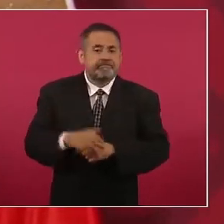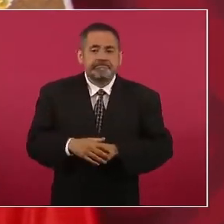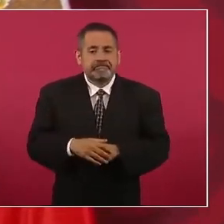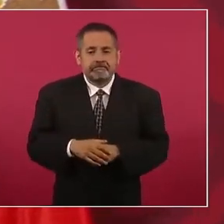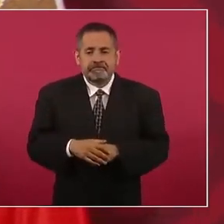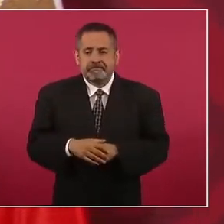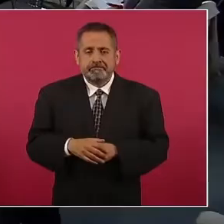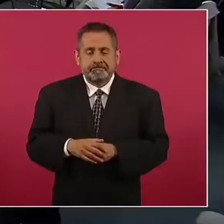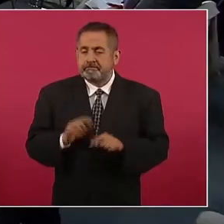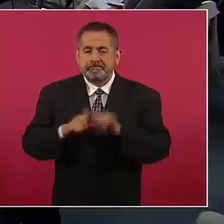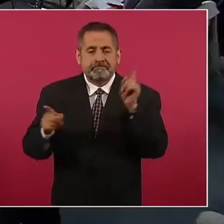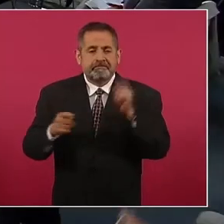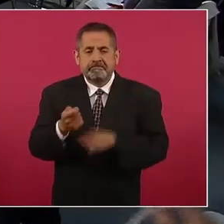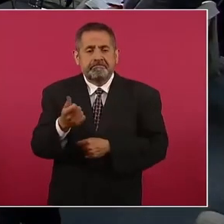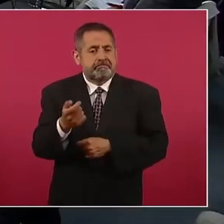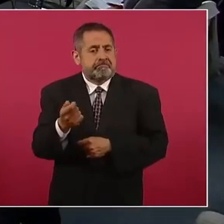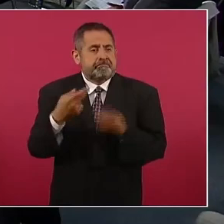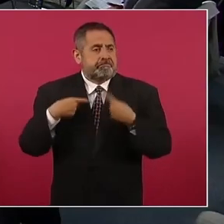que de Calquiní